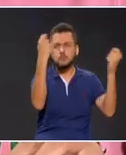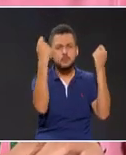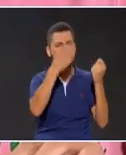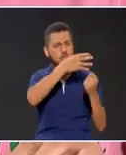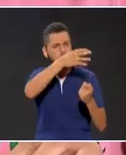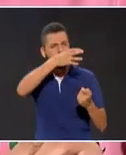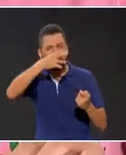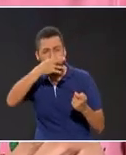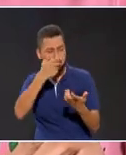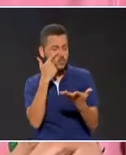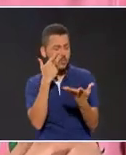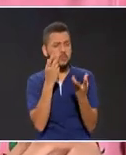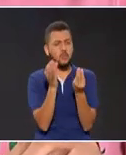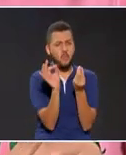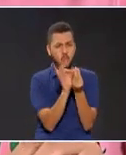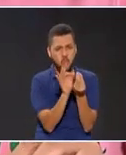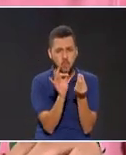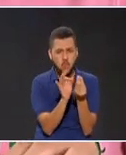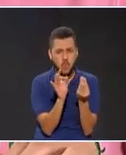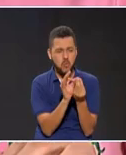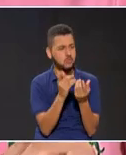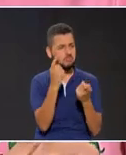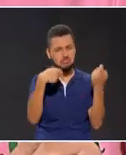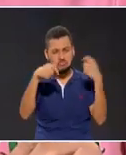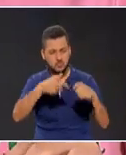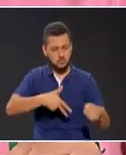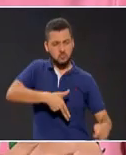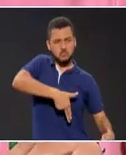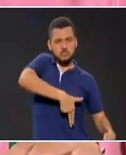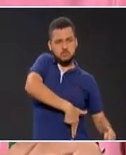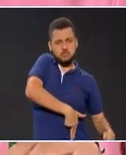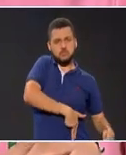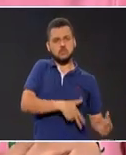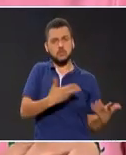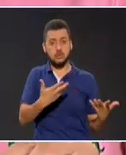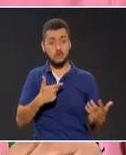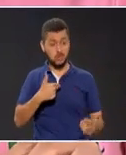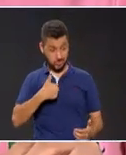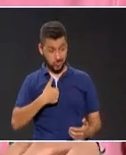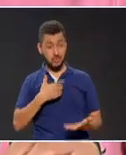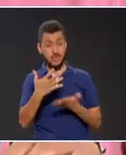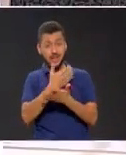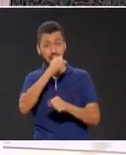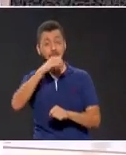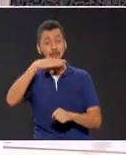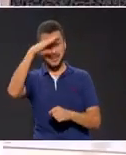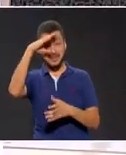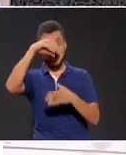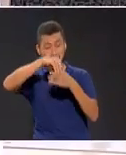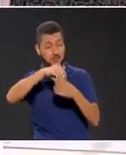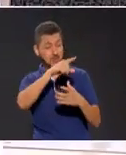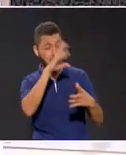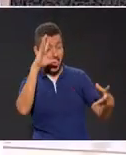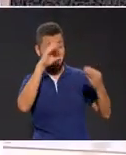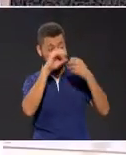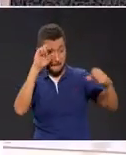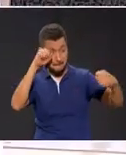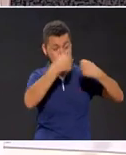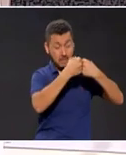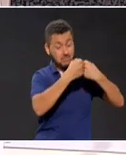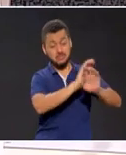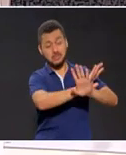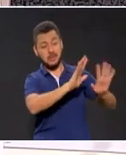no podemos seguir, no podemos hacernos los locos con ese tema y no voy a hacer pacto con ellos. Ahora la balotera la recibe el candidato